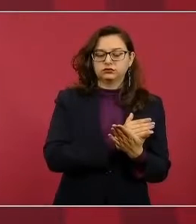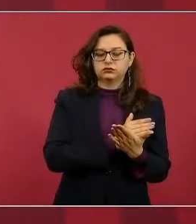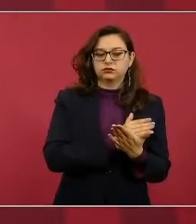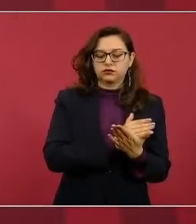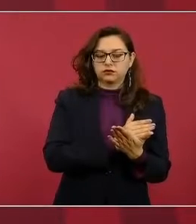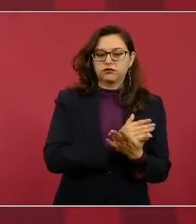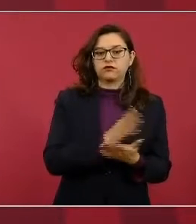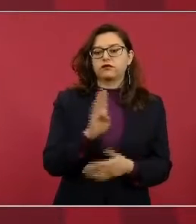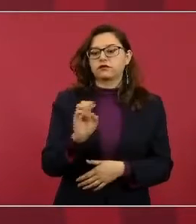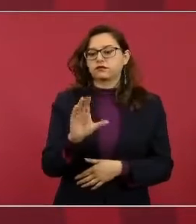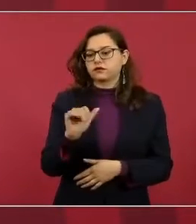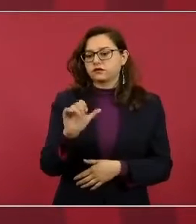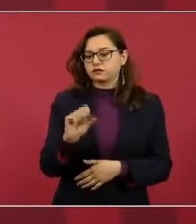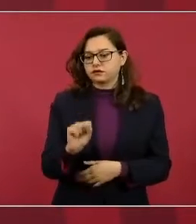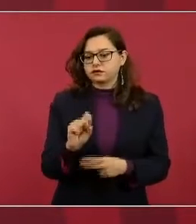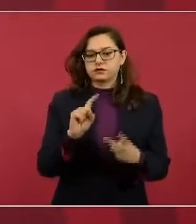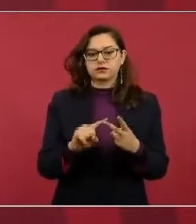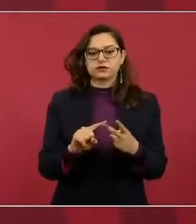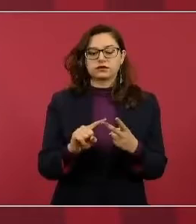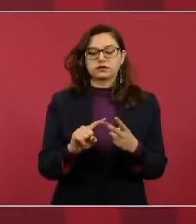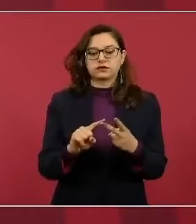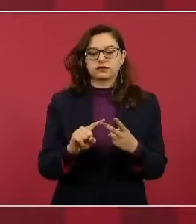En las becas, en